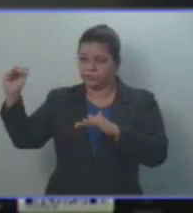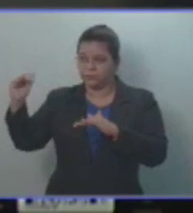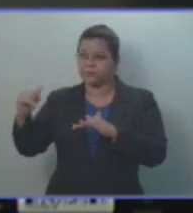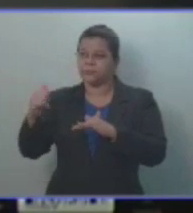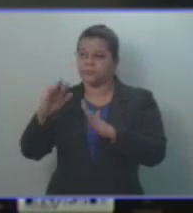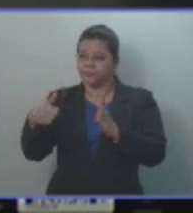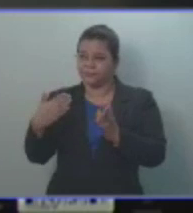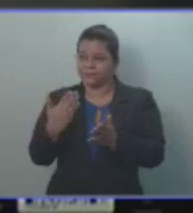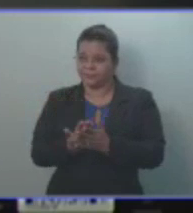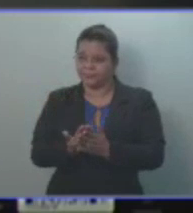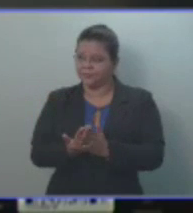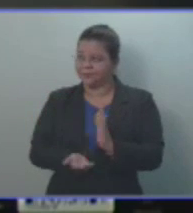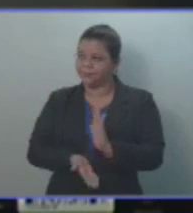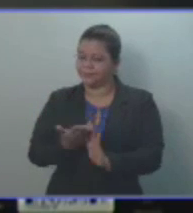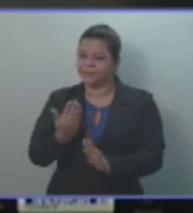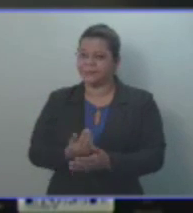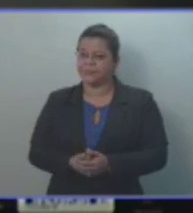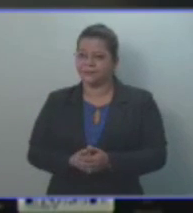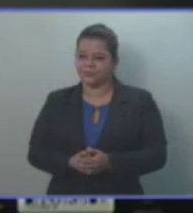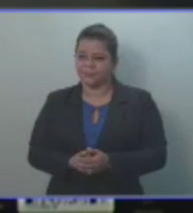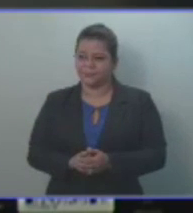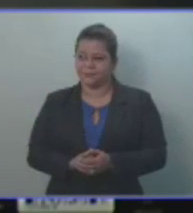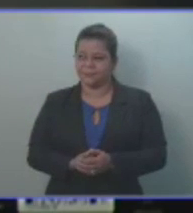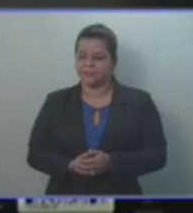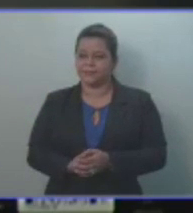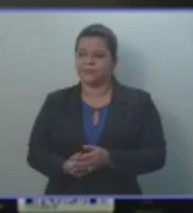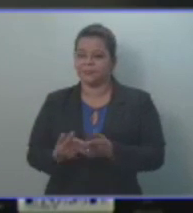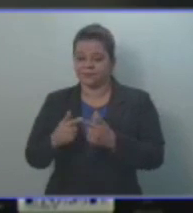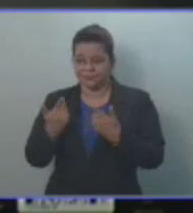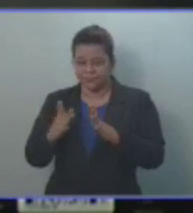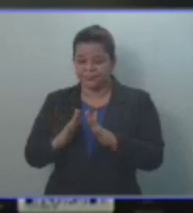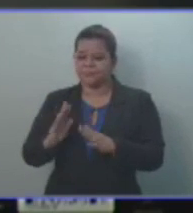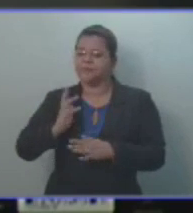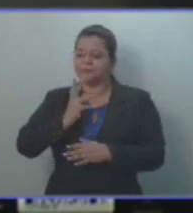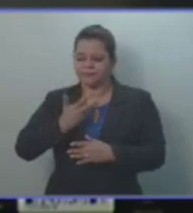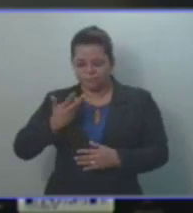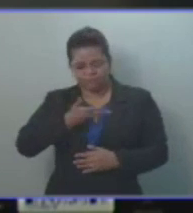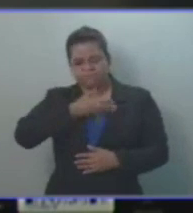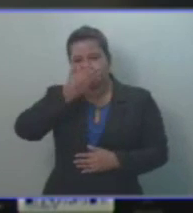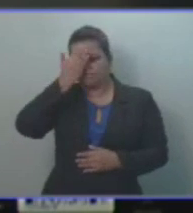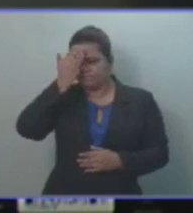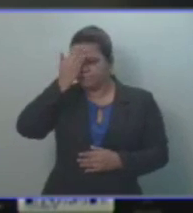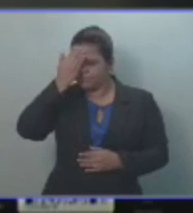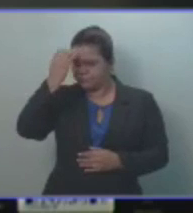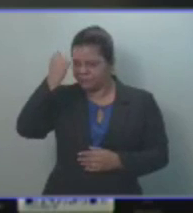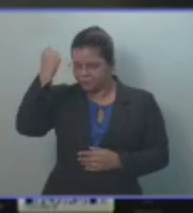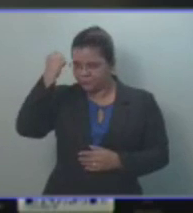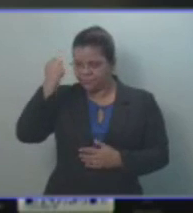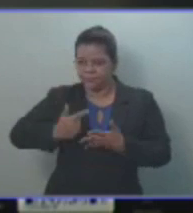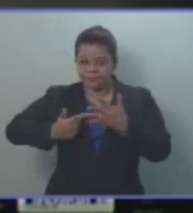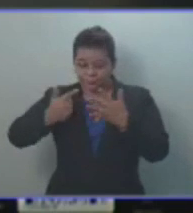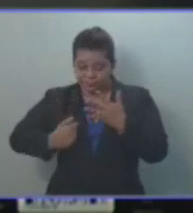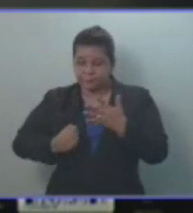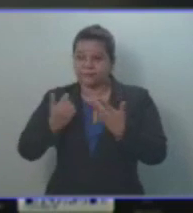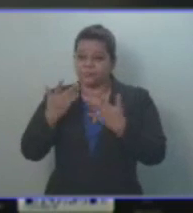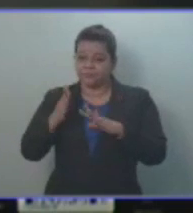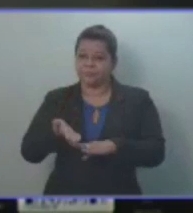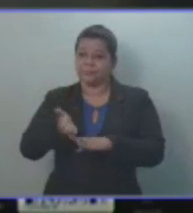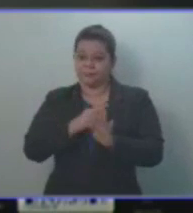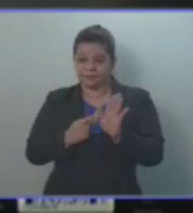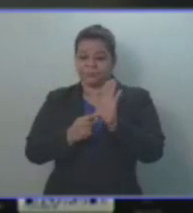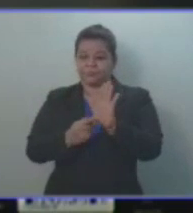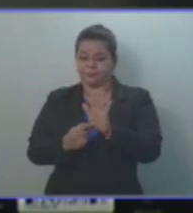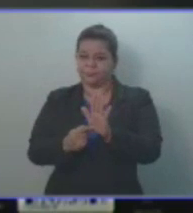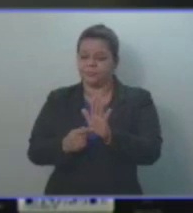estos incentivos. Asimismo, y esto es sumamente importante, la ley marco que presentamos,